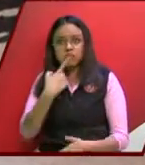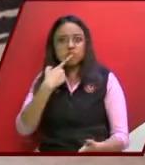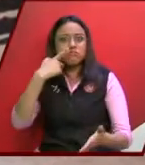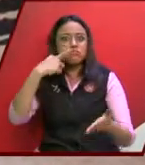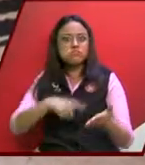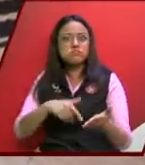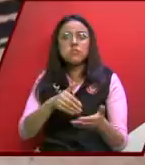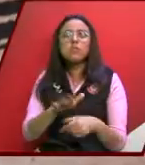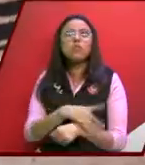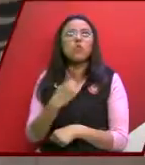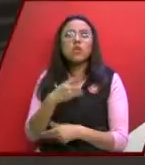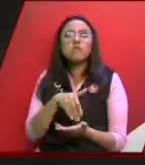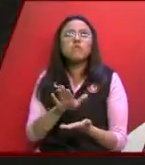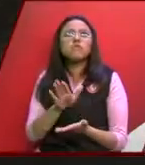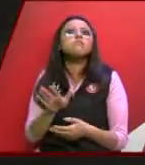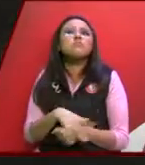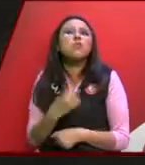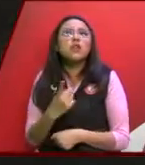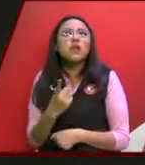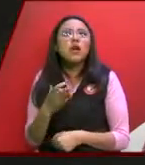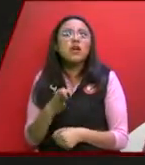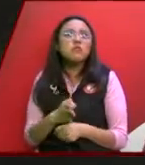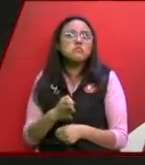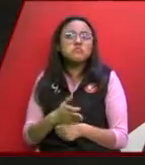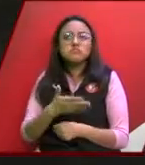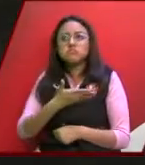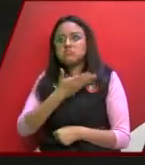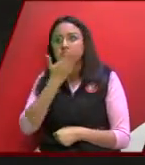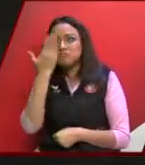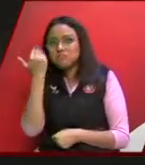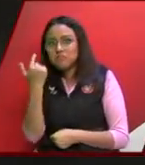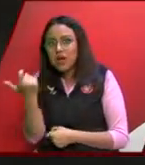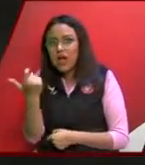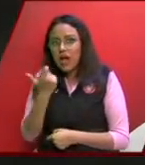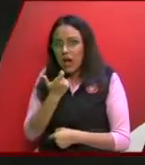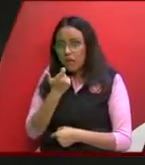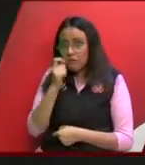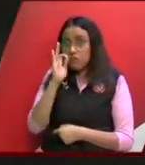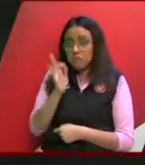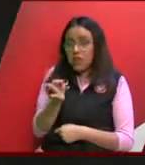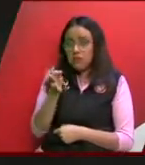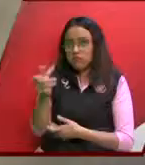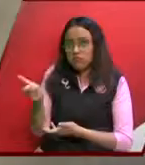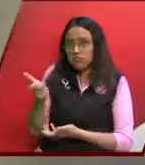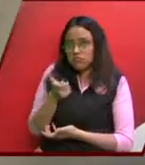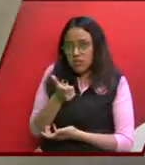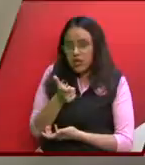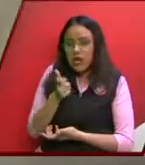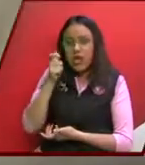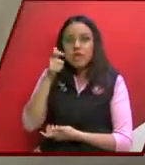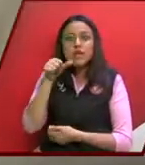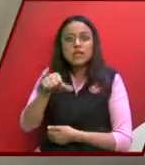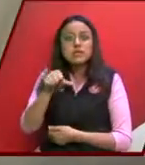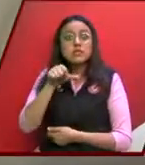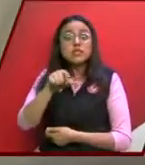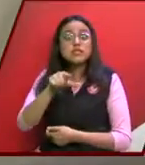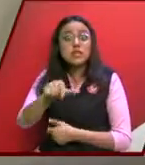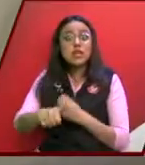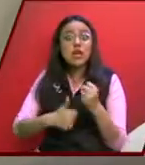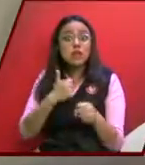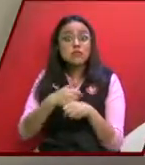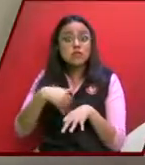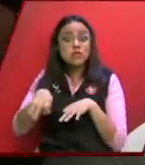por despido injustificado. Dice que hasta la fecha no ha conseguido que le paguen la liquidación correspondiente a 17 años de